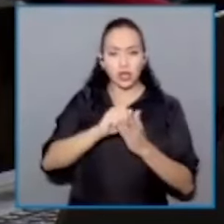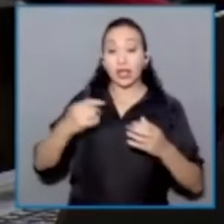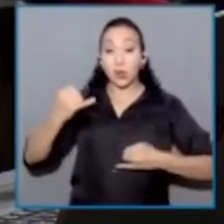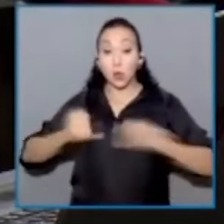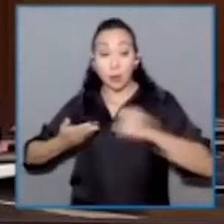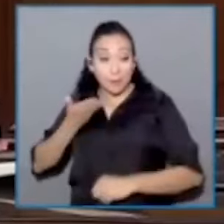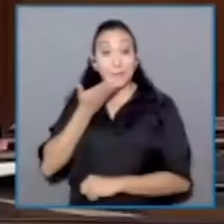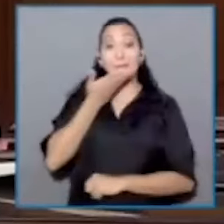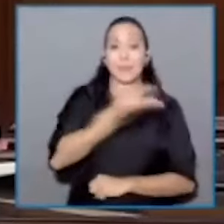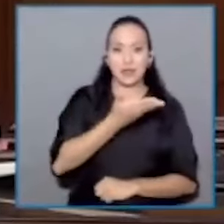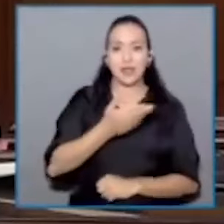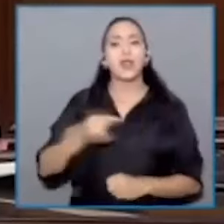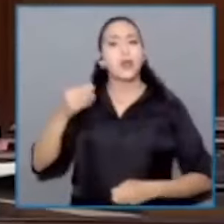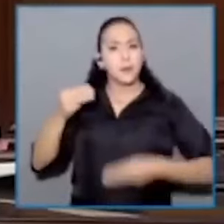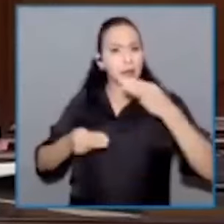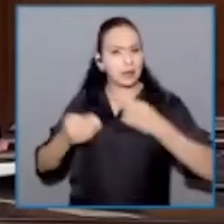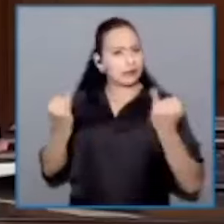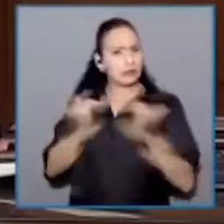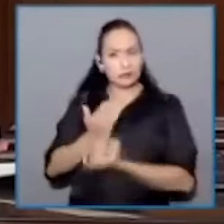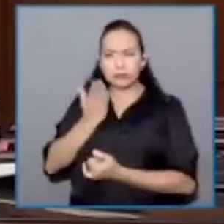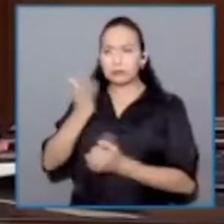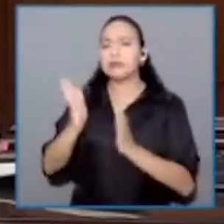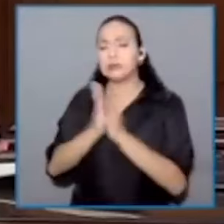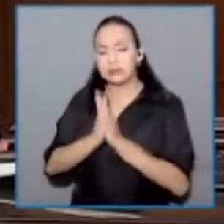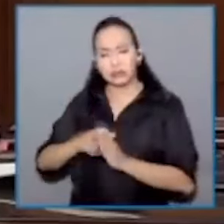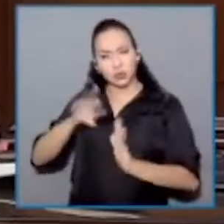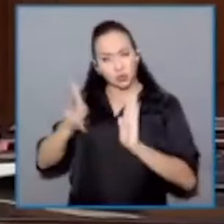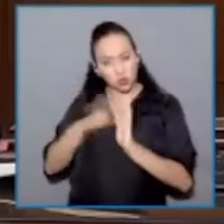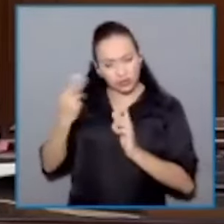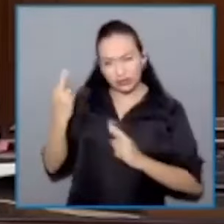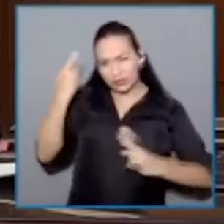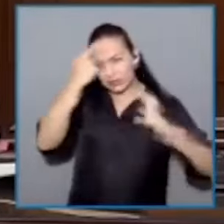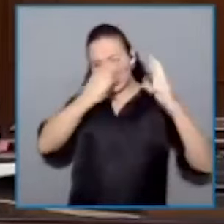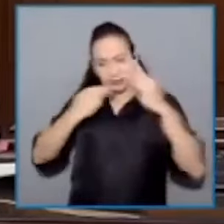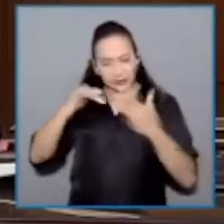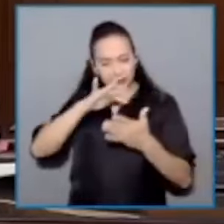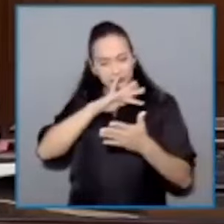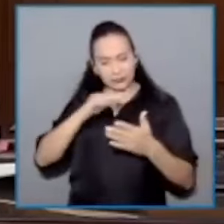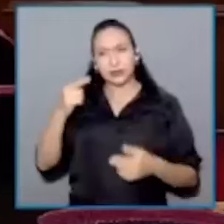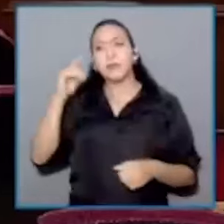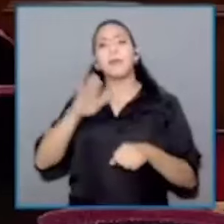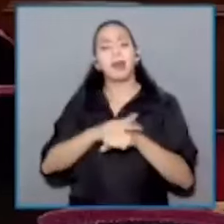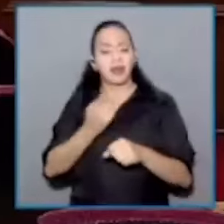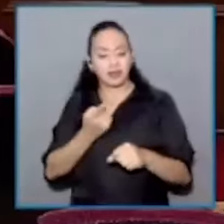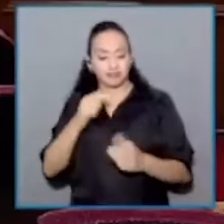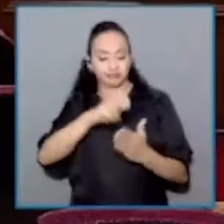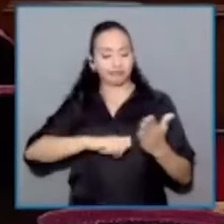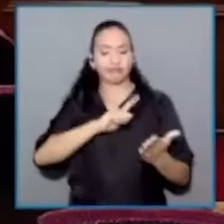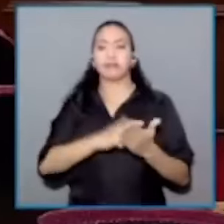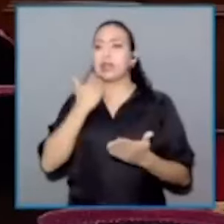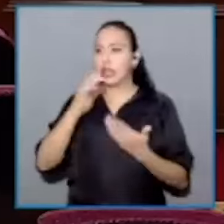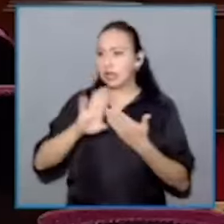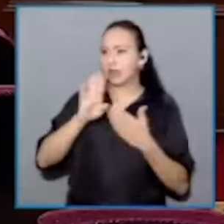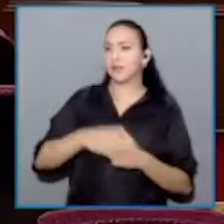magistrados de circuito sobre el análisis de constitucionalidad de la reforma al Poder Judicial. No se pronunció sobre la